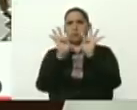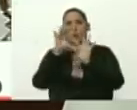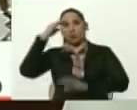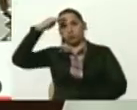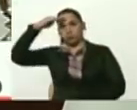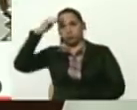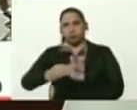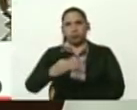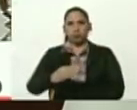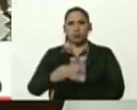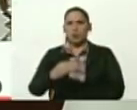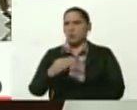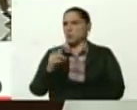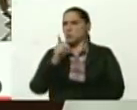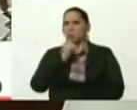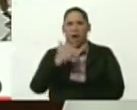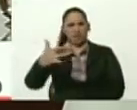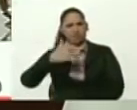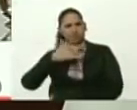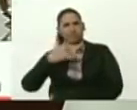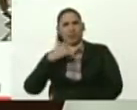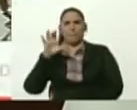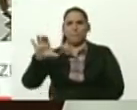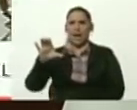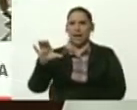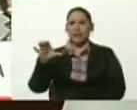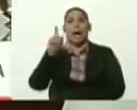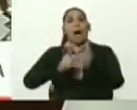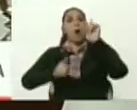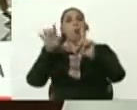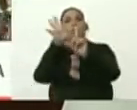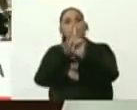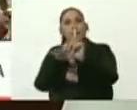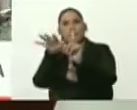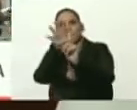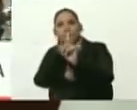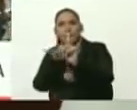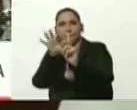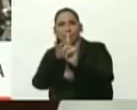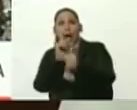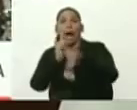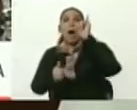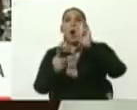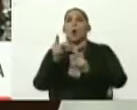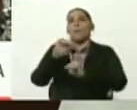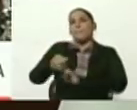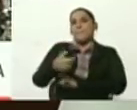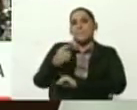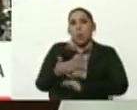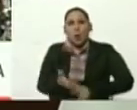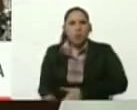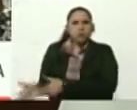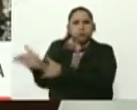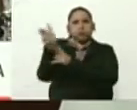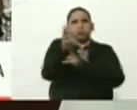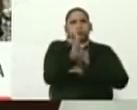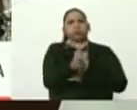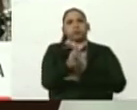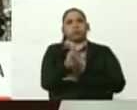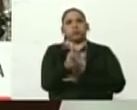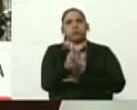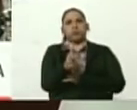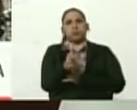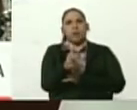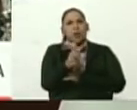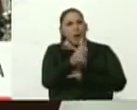apátridas, engañados algunos, y algunos pocos oficiales armados hasta los dientes, apuntando